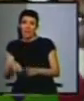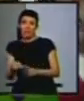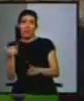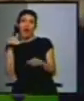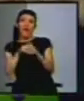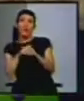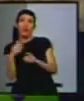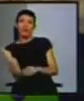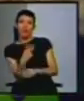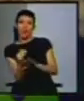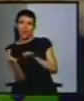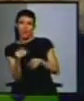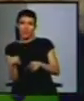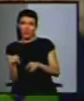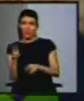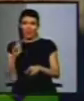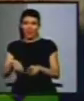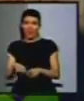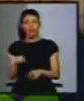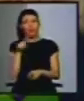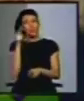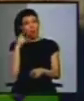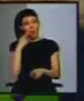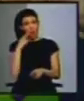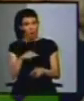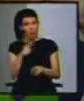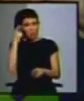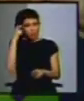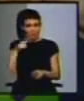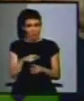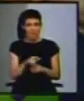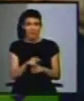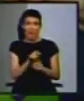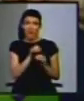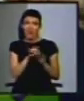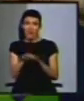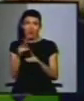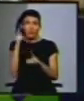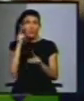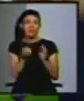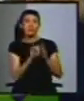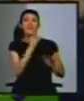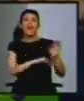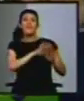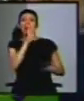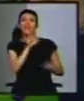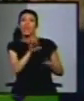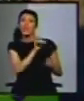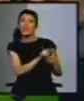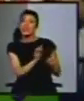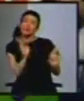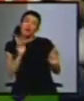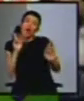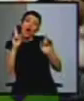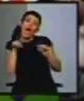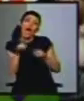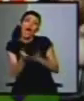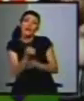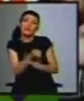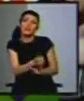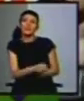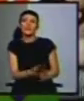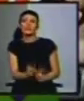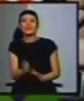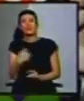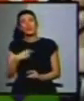votos del partido. Si él cree que va a influir en las decisiones de la nueva mayoría, yo le deseo éxito. Hubiésemos